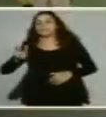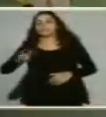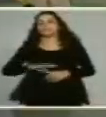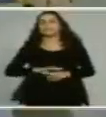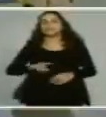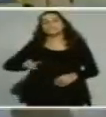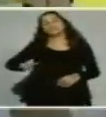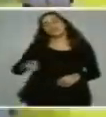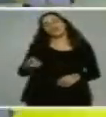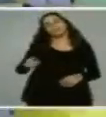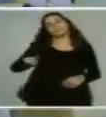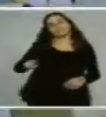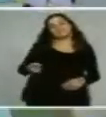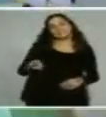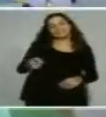es